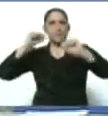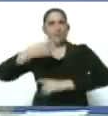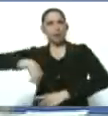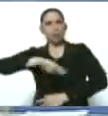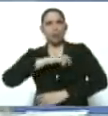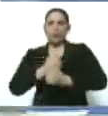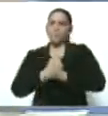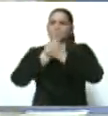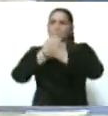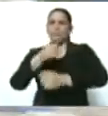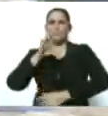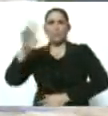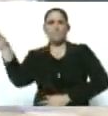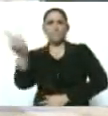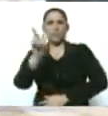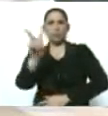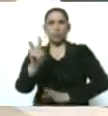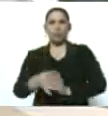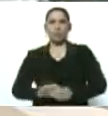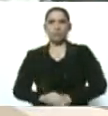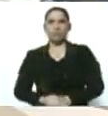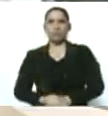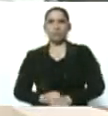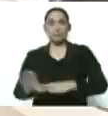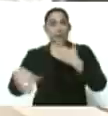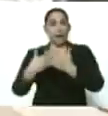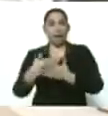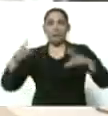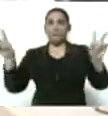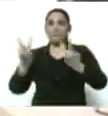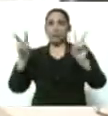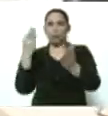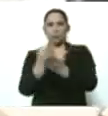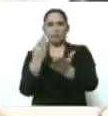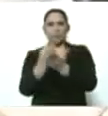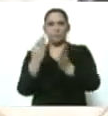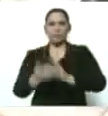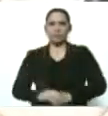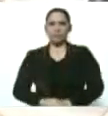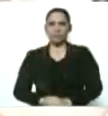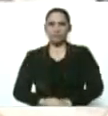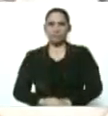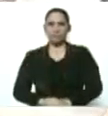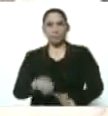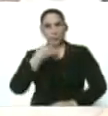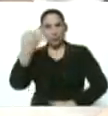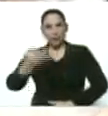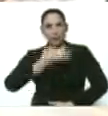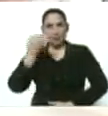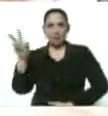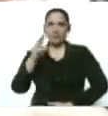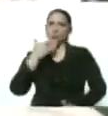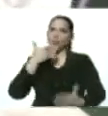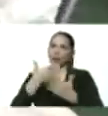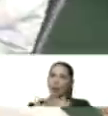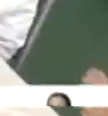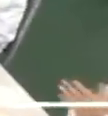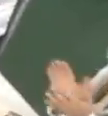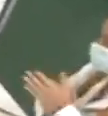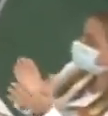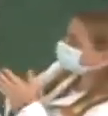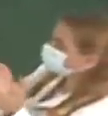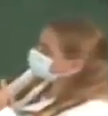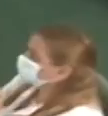amada patria Venezuela! ¡Hasta la victoria siempre! Buenas tardes, Venezuela. Gracias. Muchas